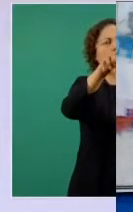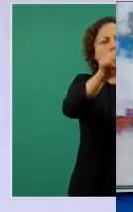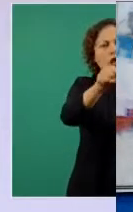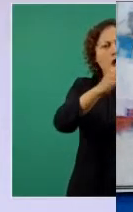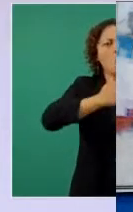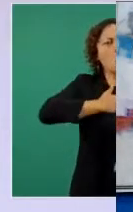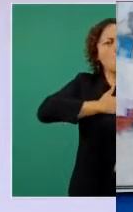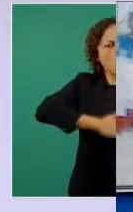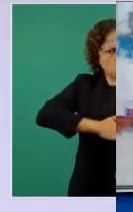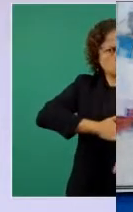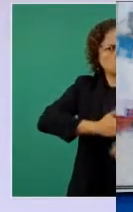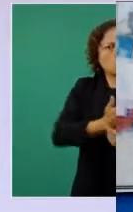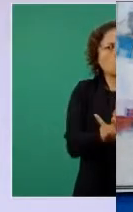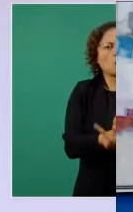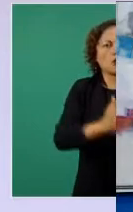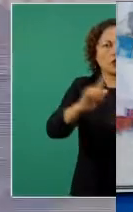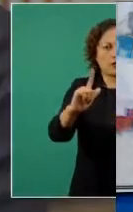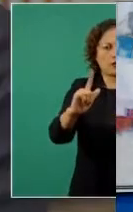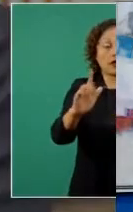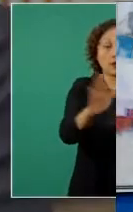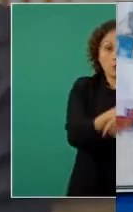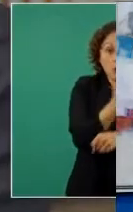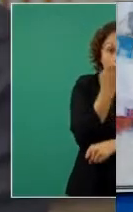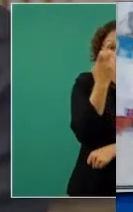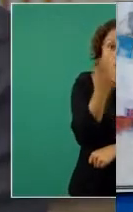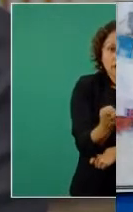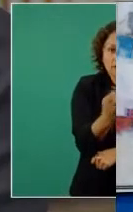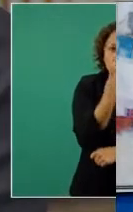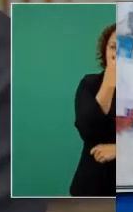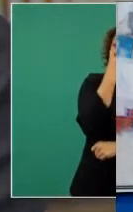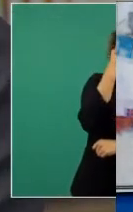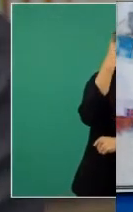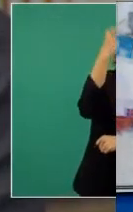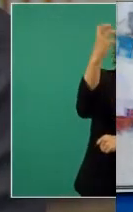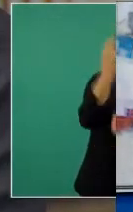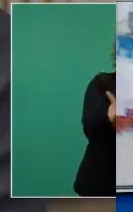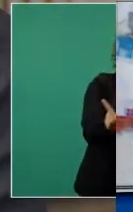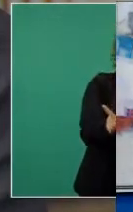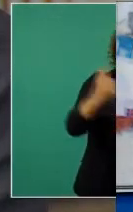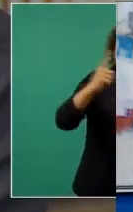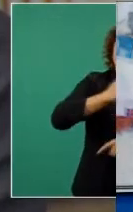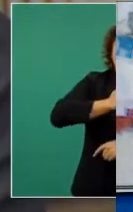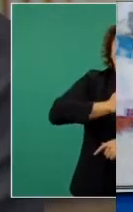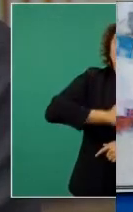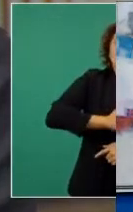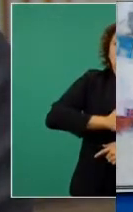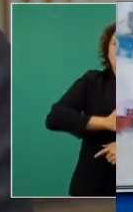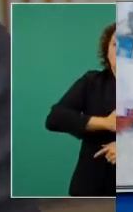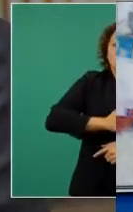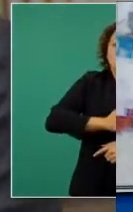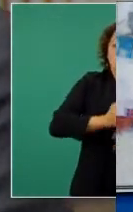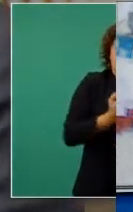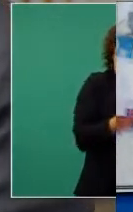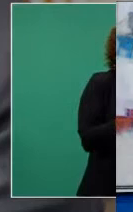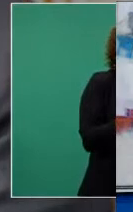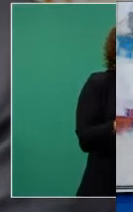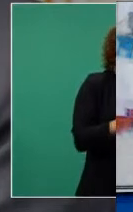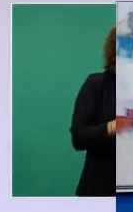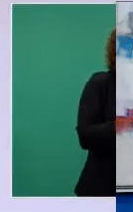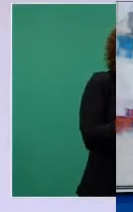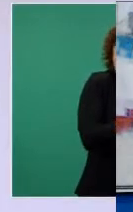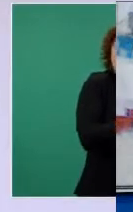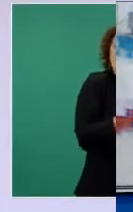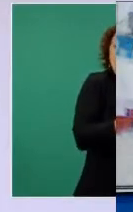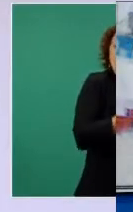Por ello, el grito de libertad y justicia va antes que el de la